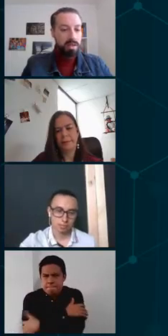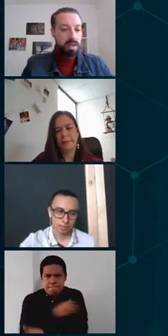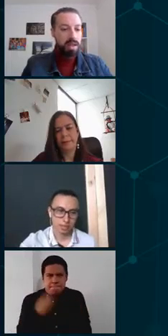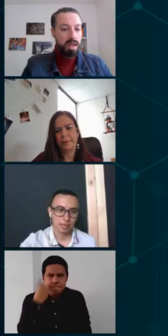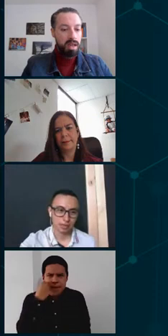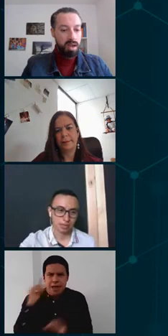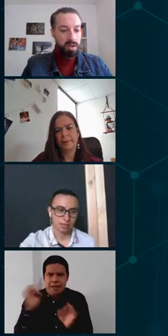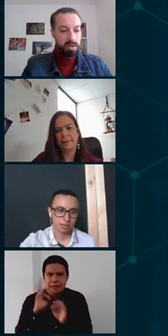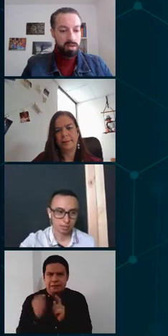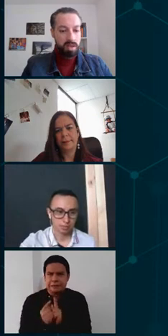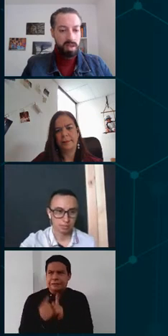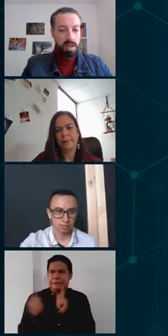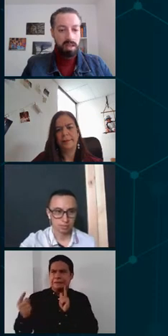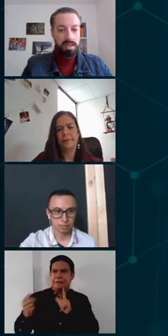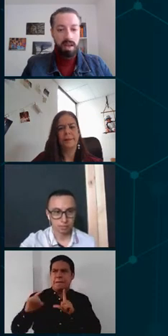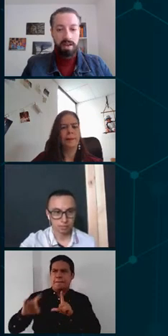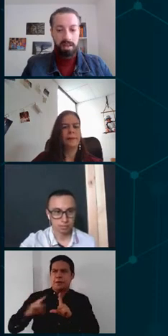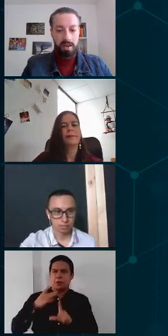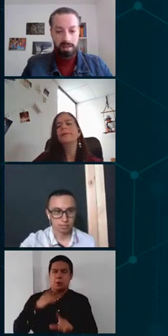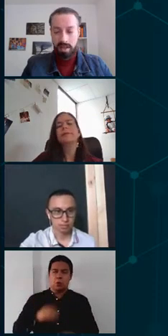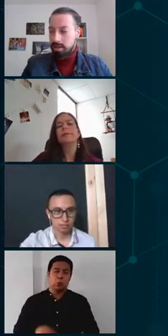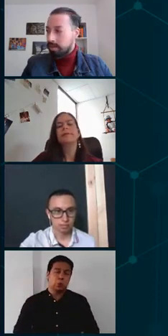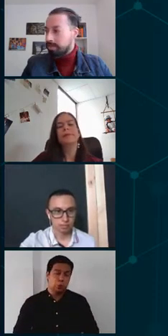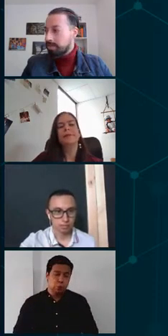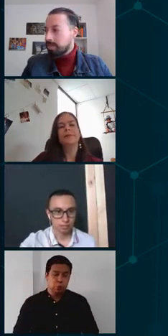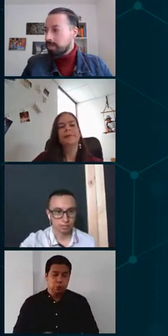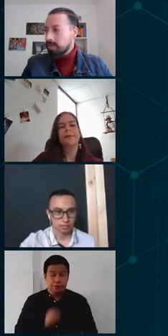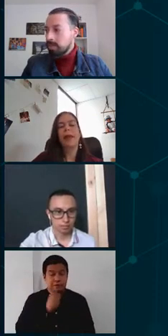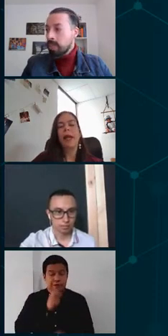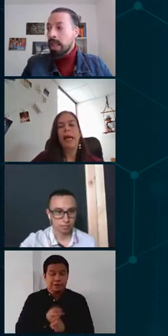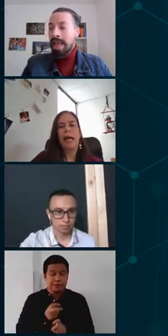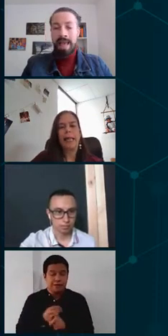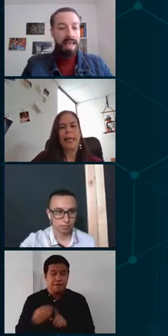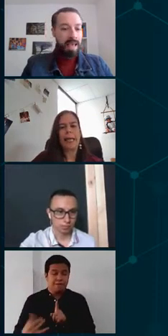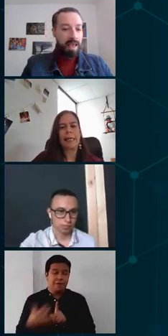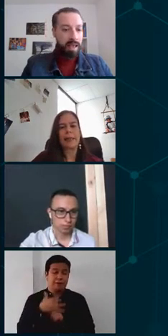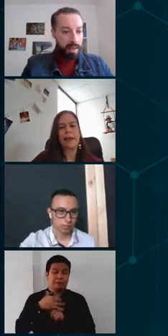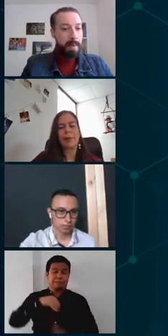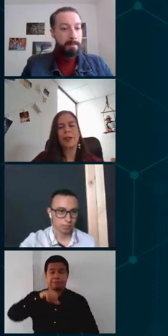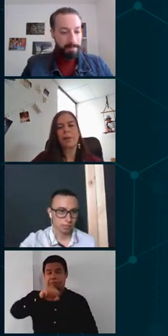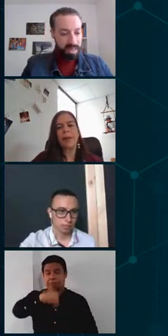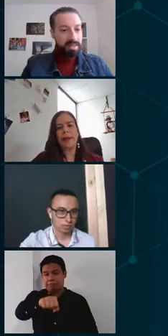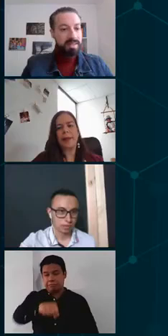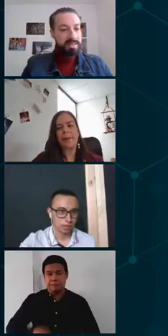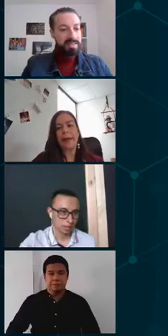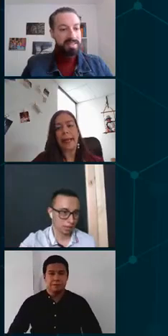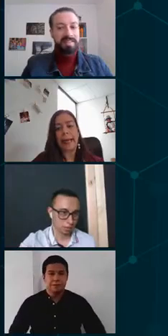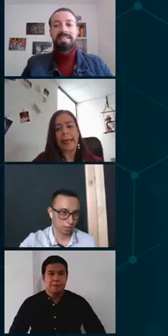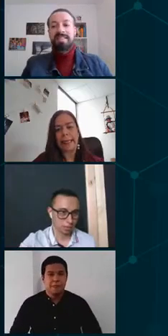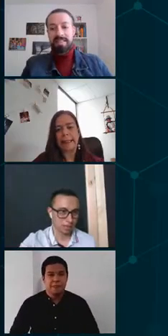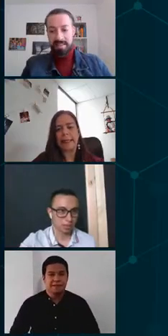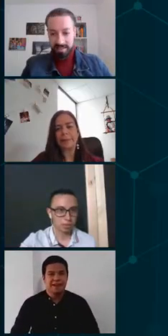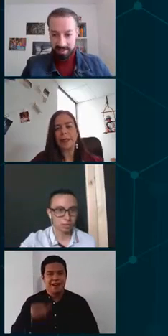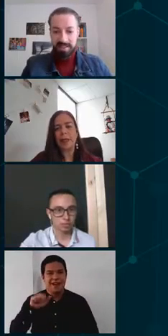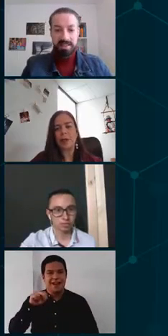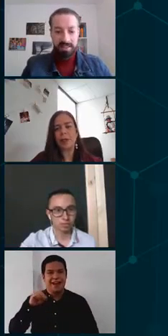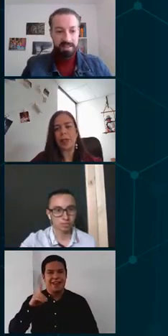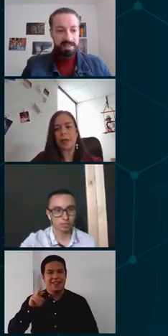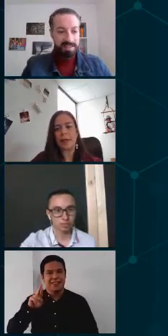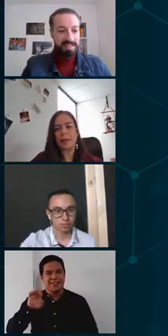distanciamiento, entonces claro, sí. Creo que eso sí afecta bastante. Andrés, tenemos comentarios de María